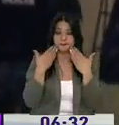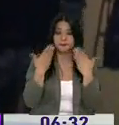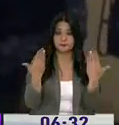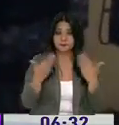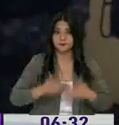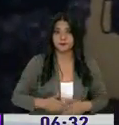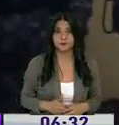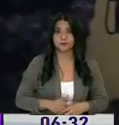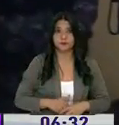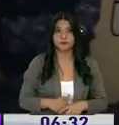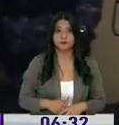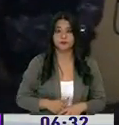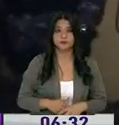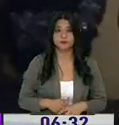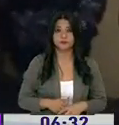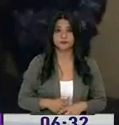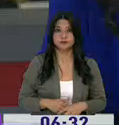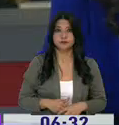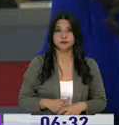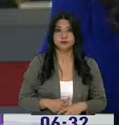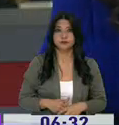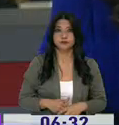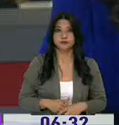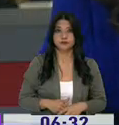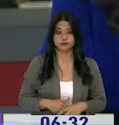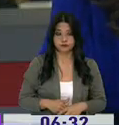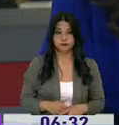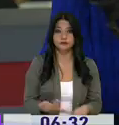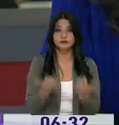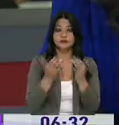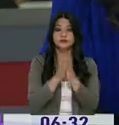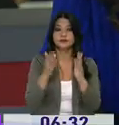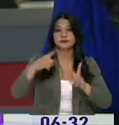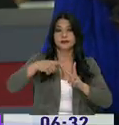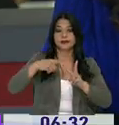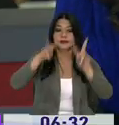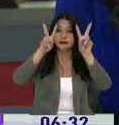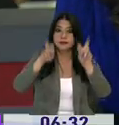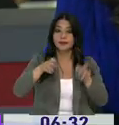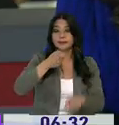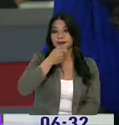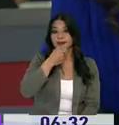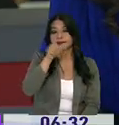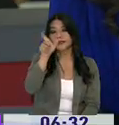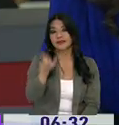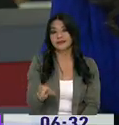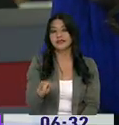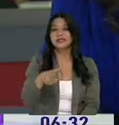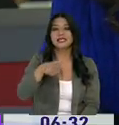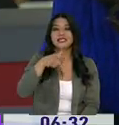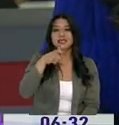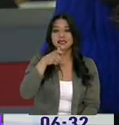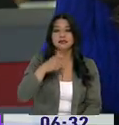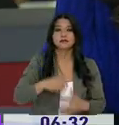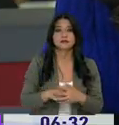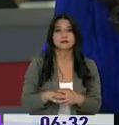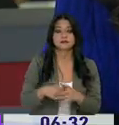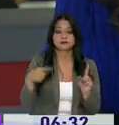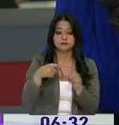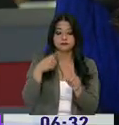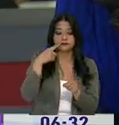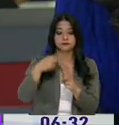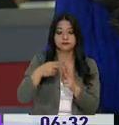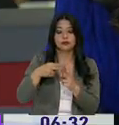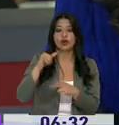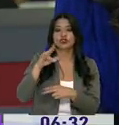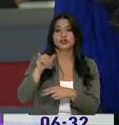informó Adriana Méndez. Y hoy en El Comercio TV, en nuestro segmento, el invitado Miguel Rivadeneira entrevistará a Oscar Gabela, coordinador